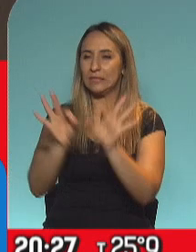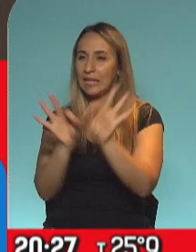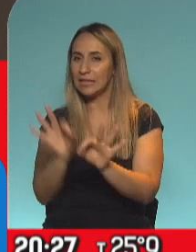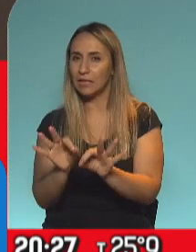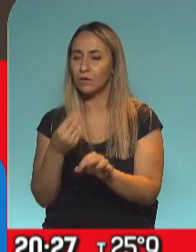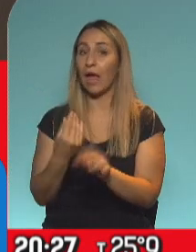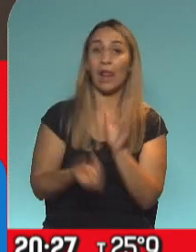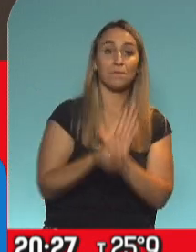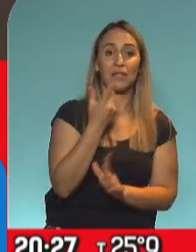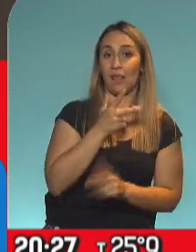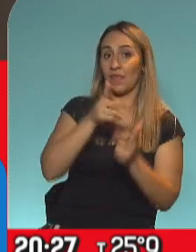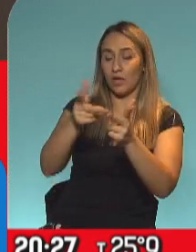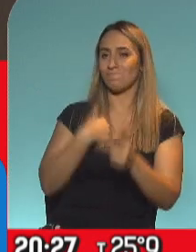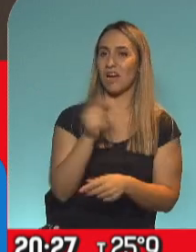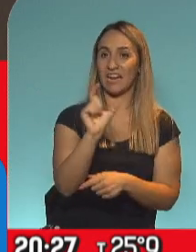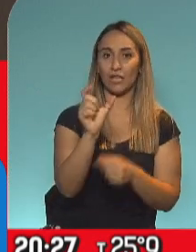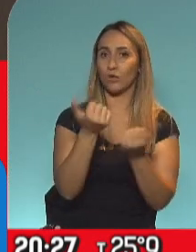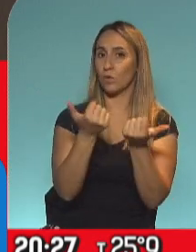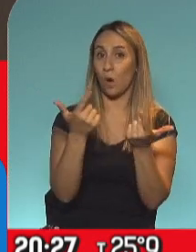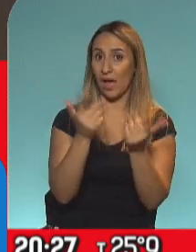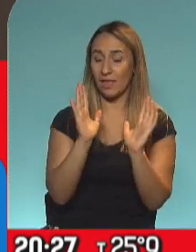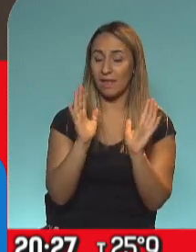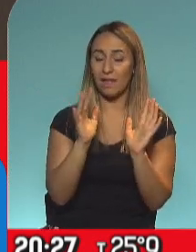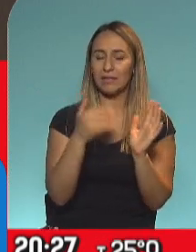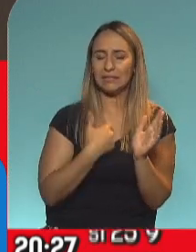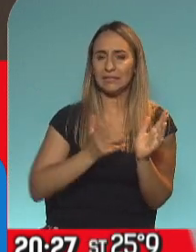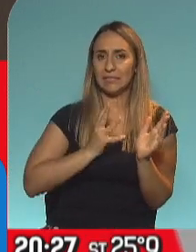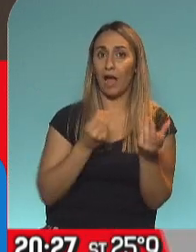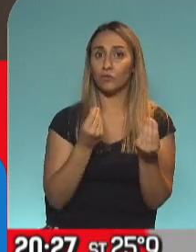que no tenía registro y que a raíz de eso decidió escaparse porque se asustó.